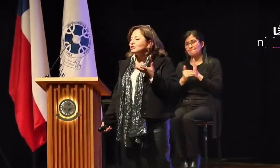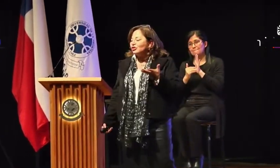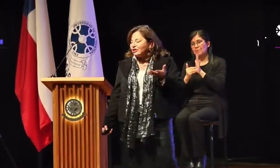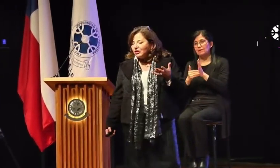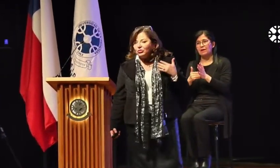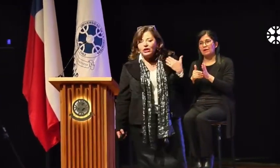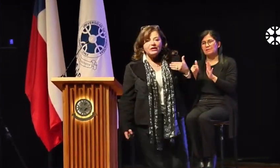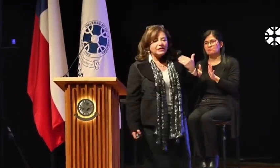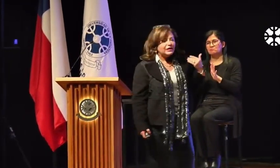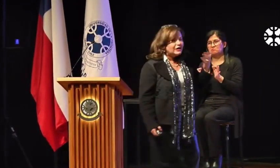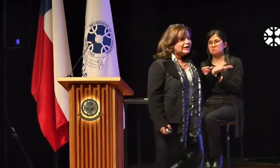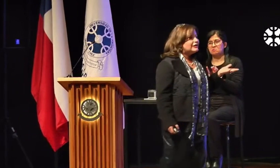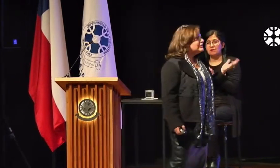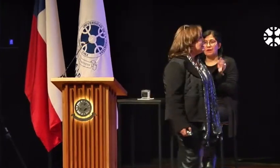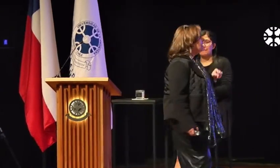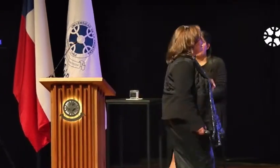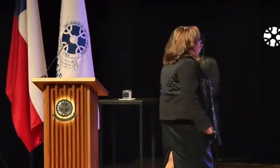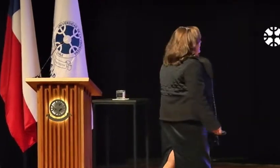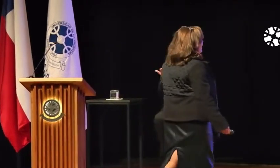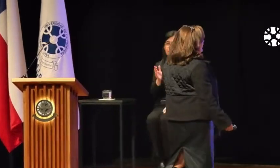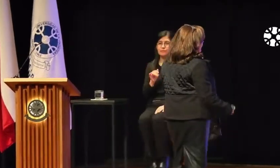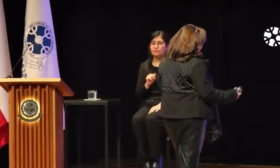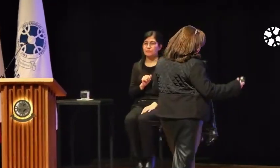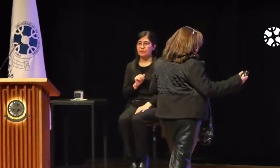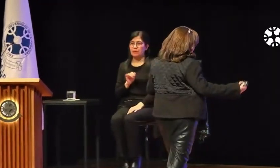qué pasó después de este